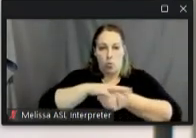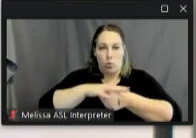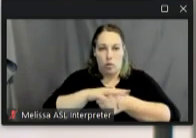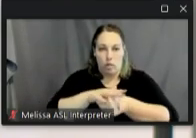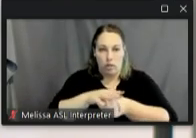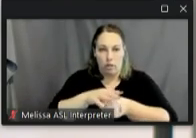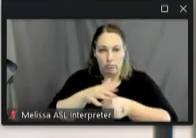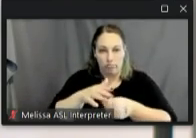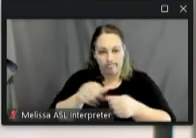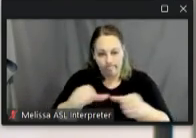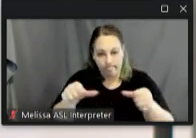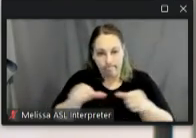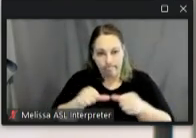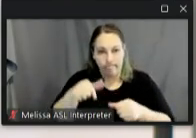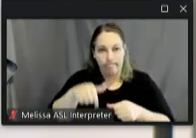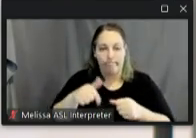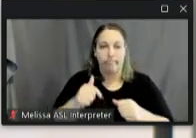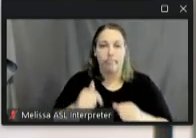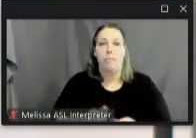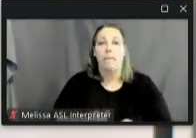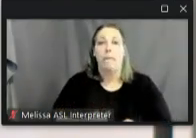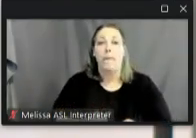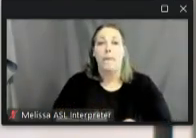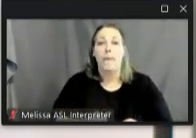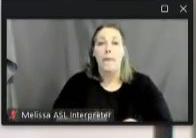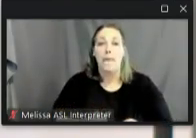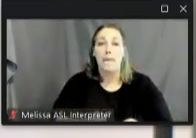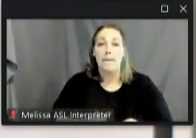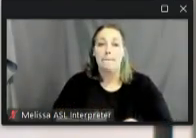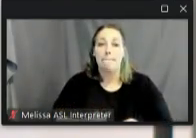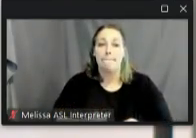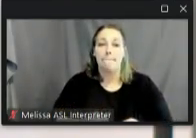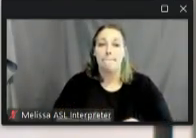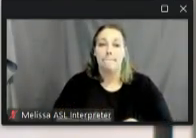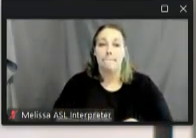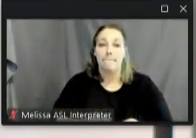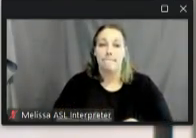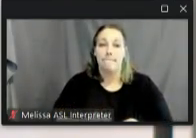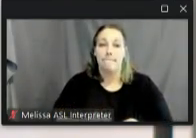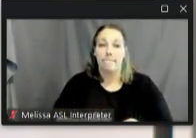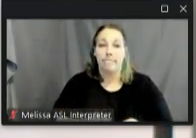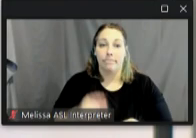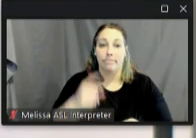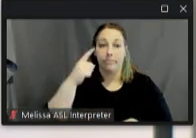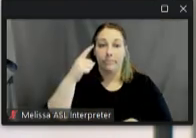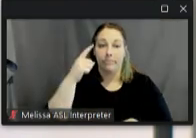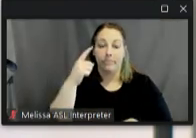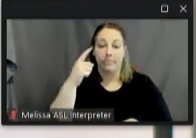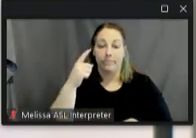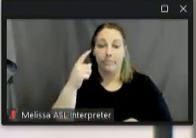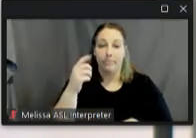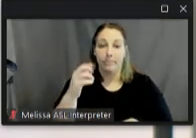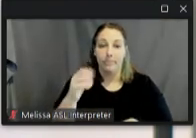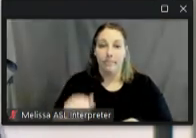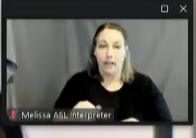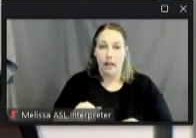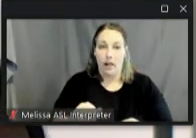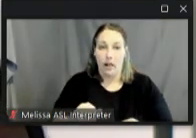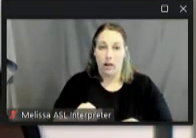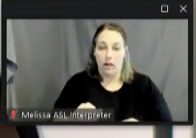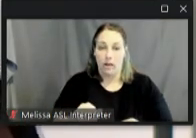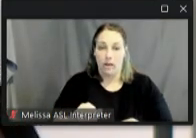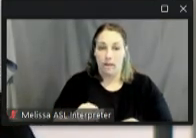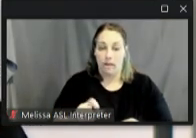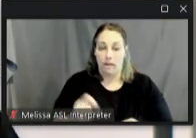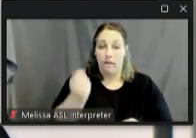Secretaría de Desarrollo Social en la Dirección General de Desarrollo para las Personas con Discapacidad existen 3 mesas interinstitucionales